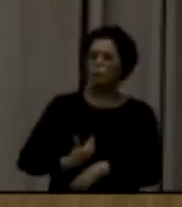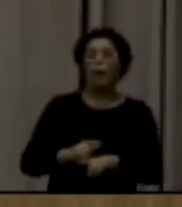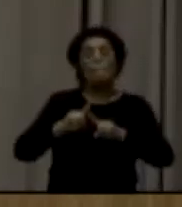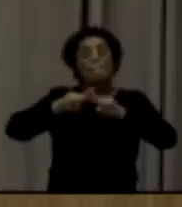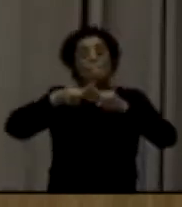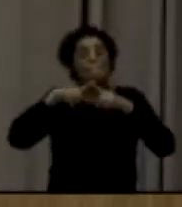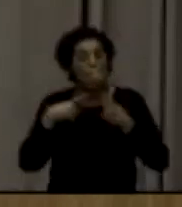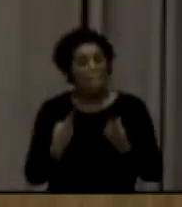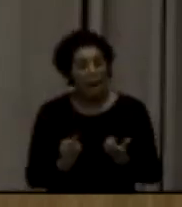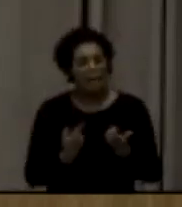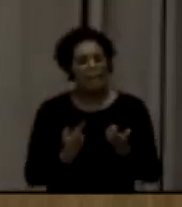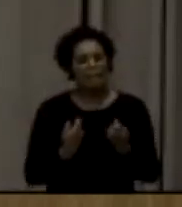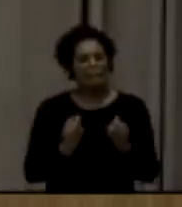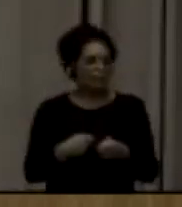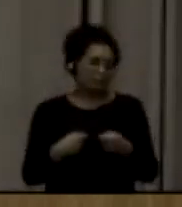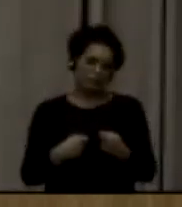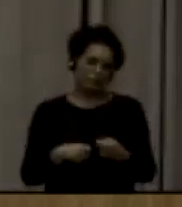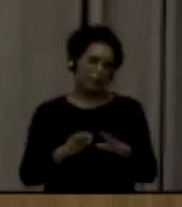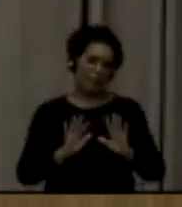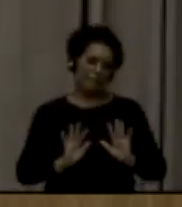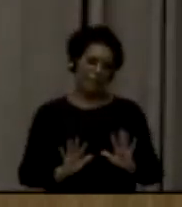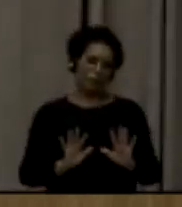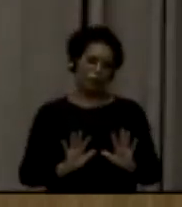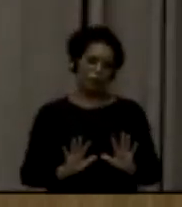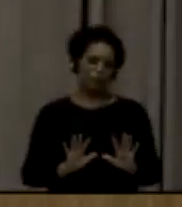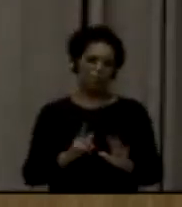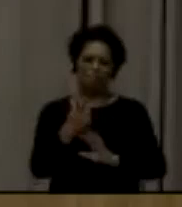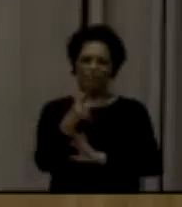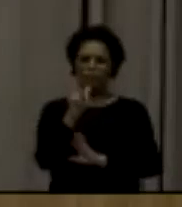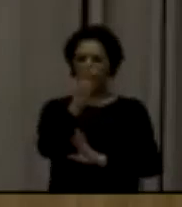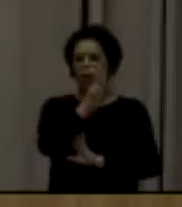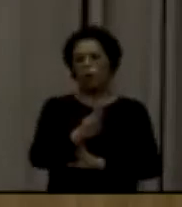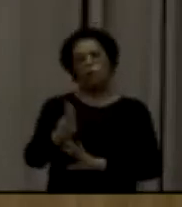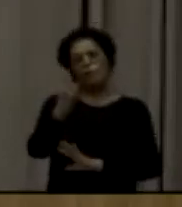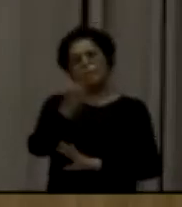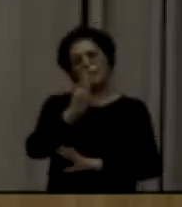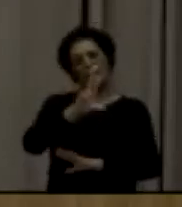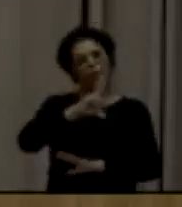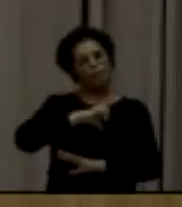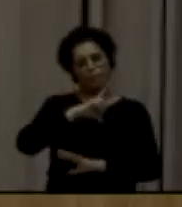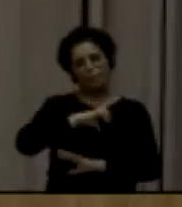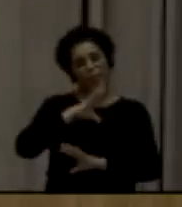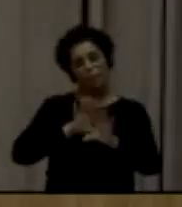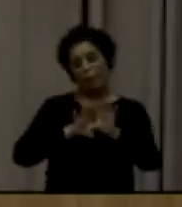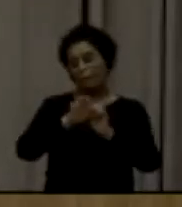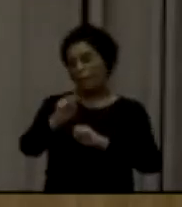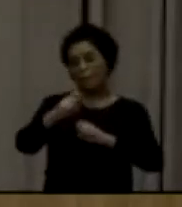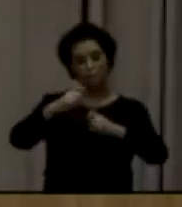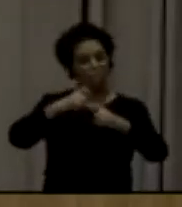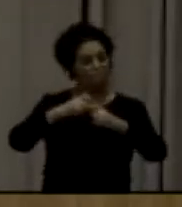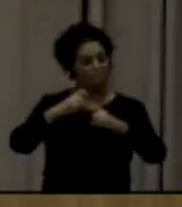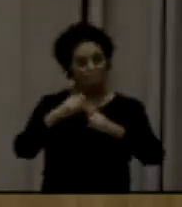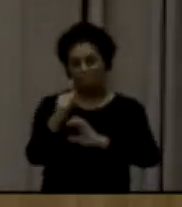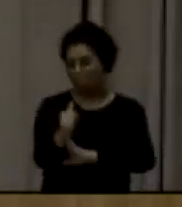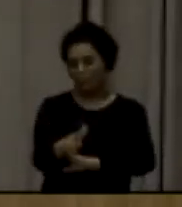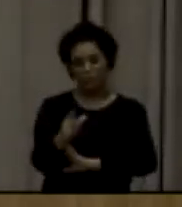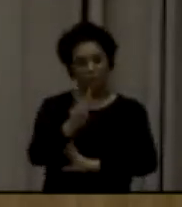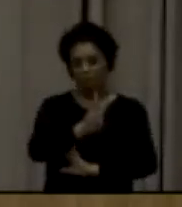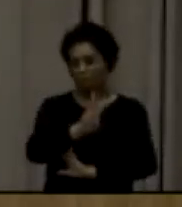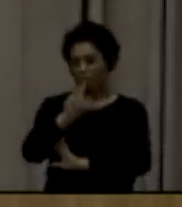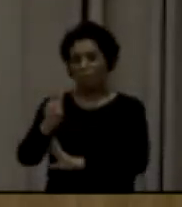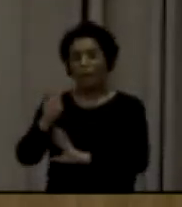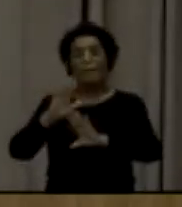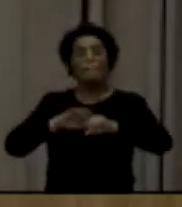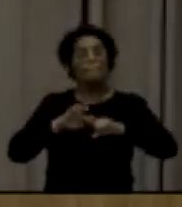no hay casi no hay universidades privadas para la formación de médicos no quizás otro personal de salud pero termina